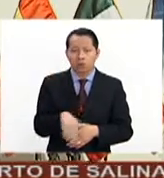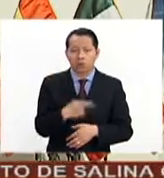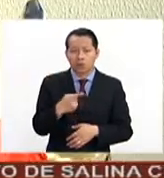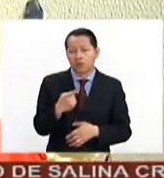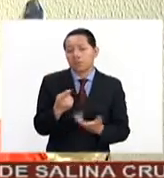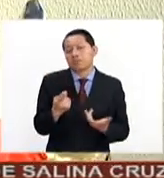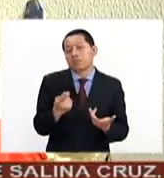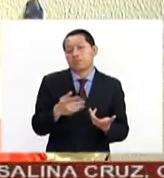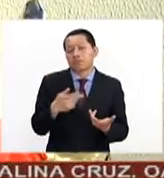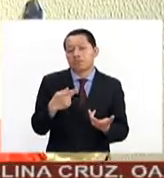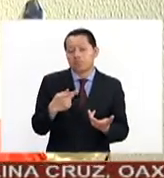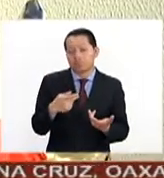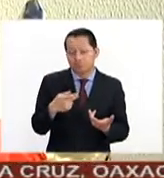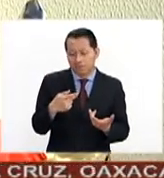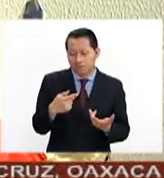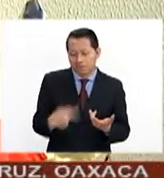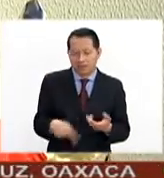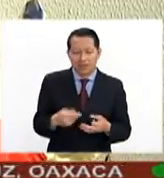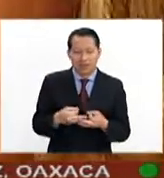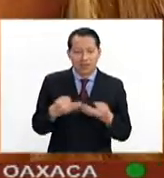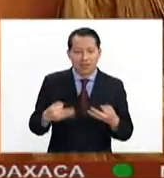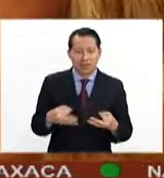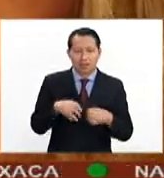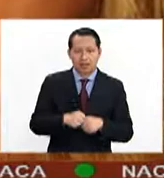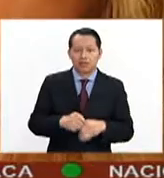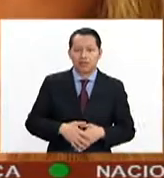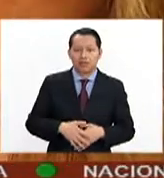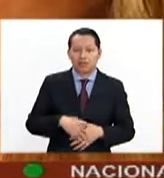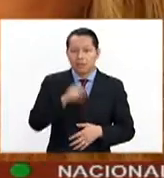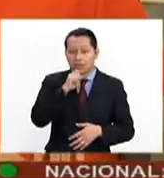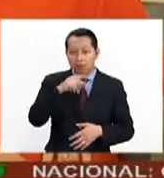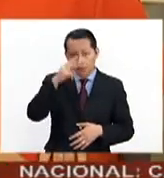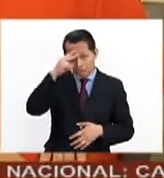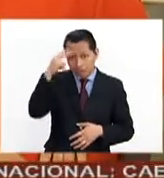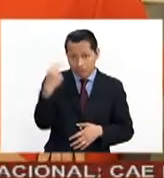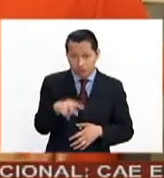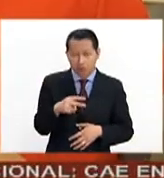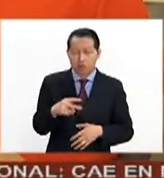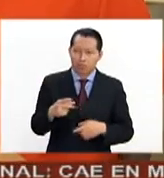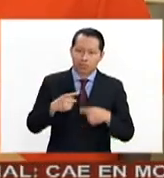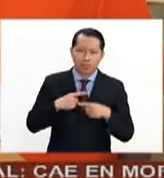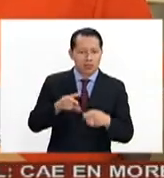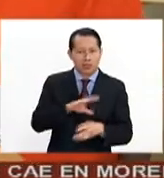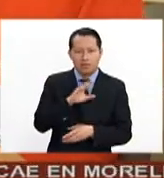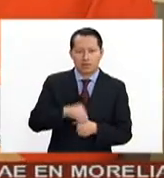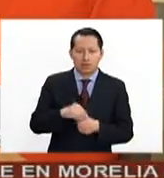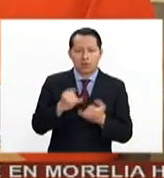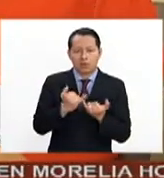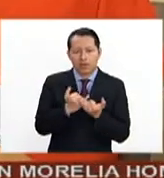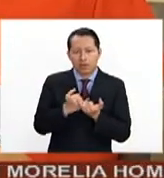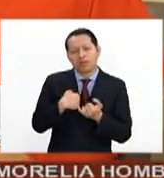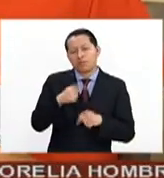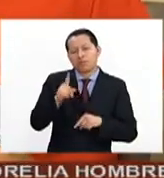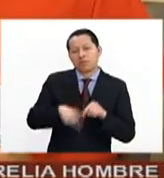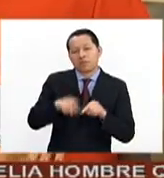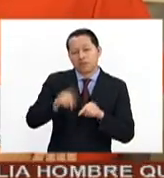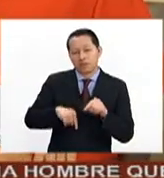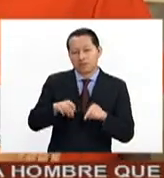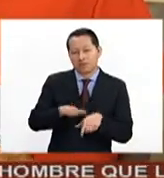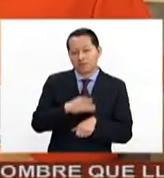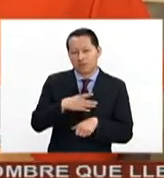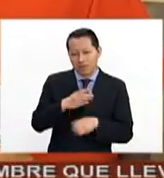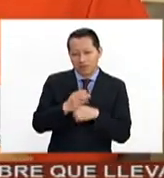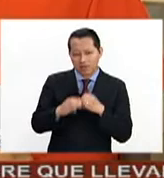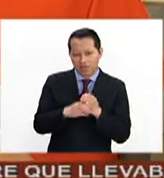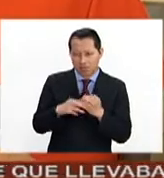pues es nuestra tierra. Esta es nuestra tierra. México me lo ha dado todo y de alguna forma me quitó un poco lo que me sobraba, ¿no?